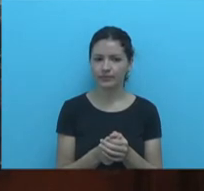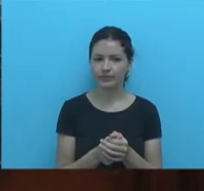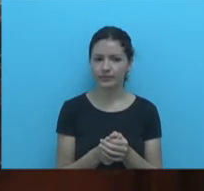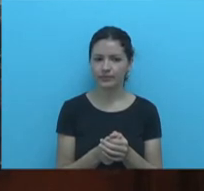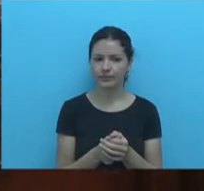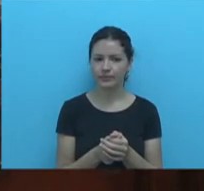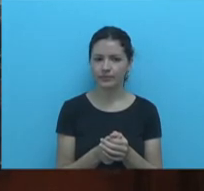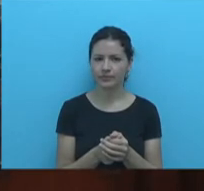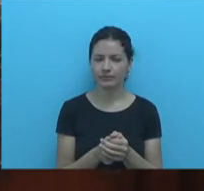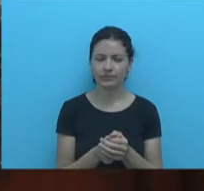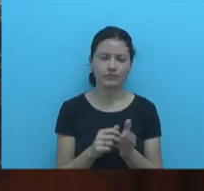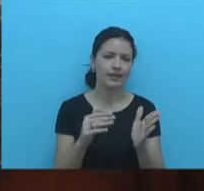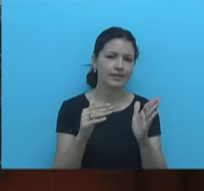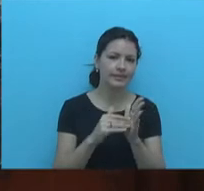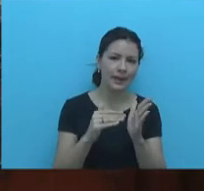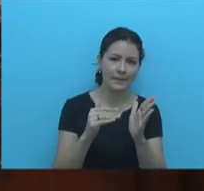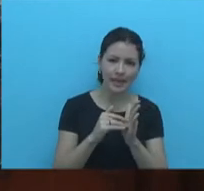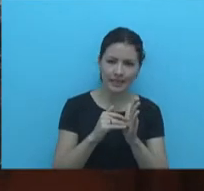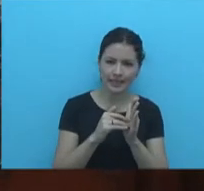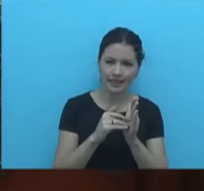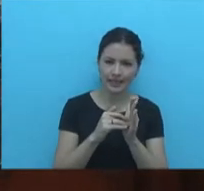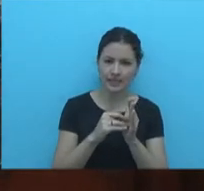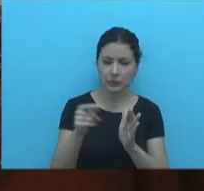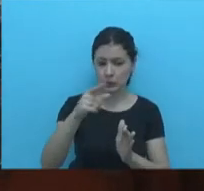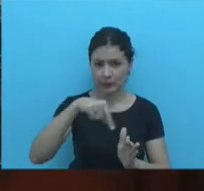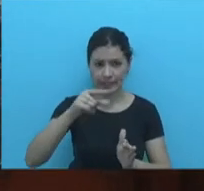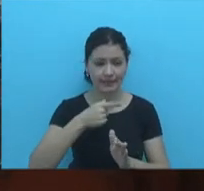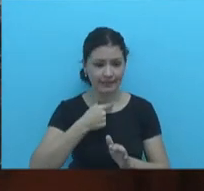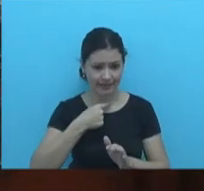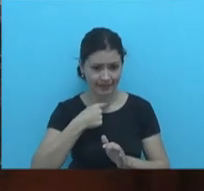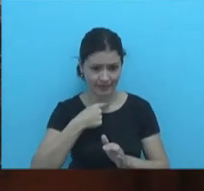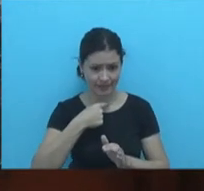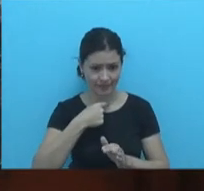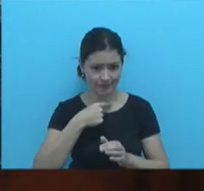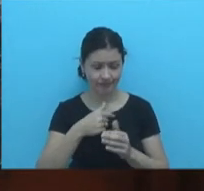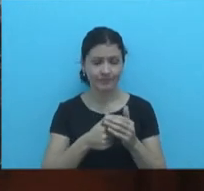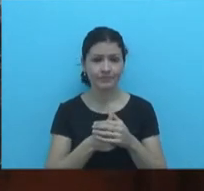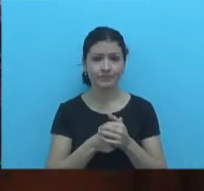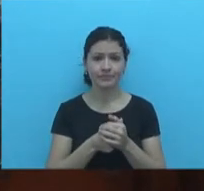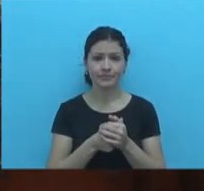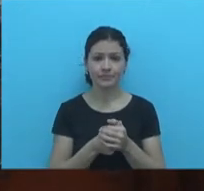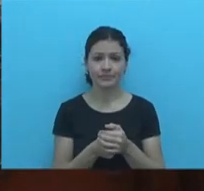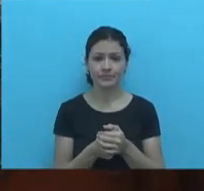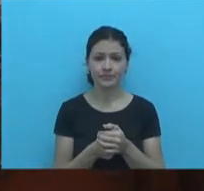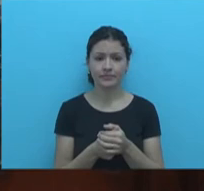del caso, si es que eso lo que quieren, para acceder de votar